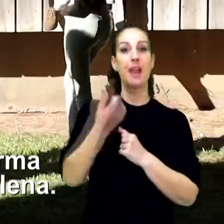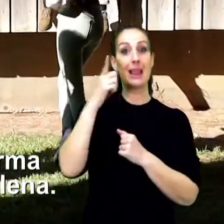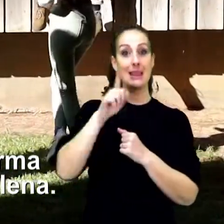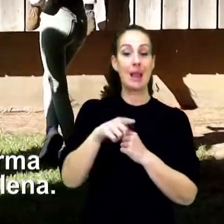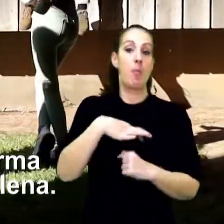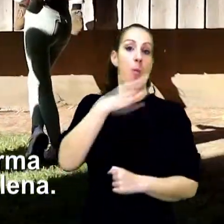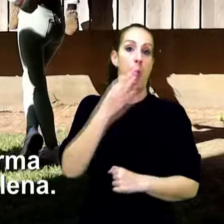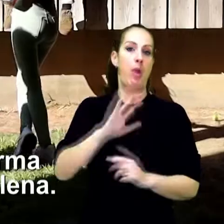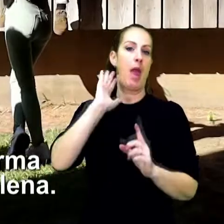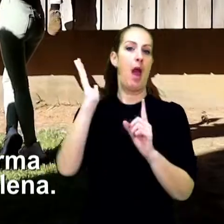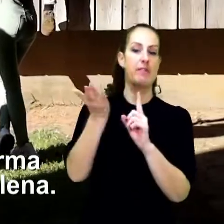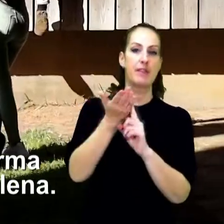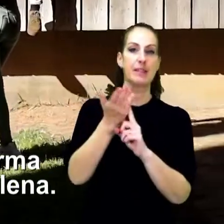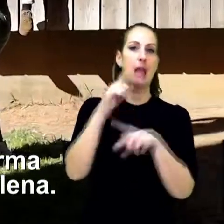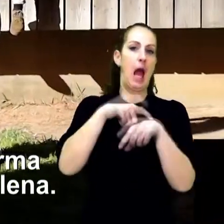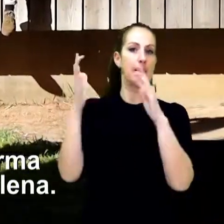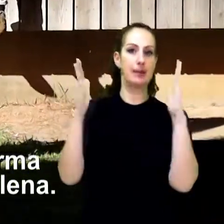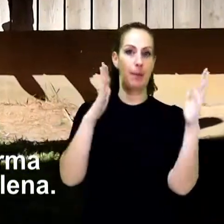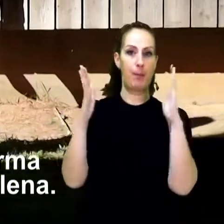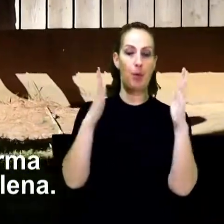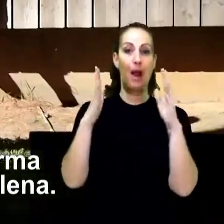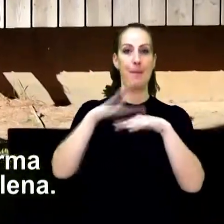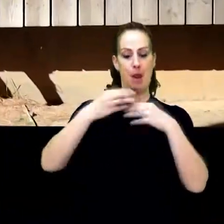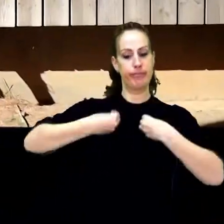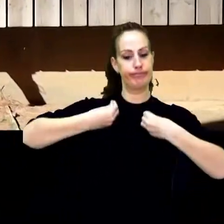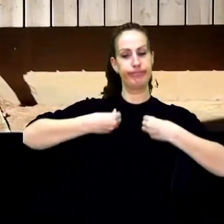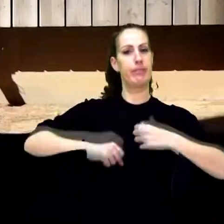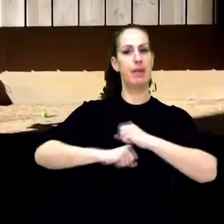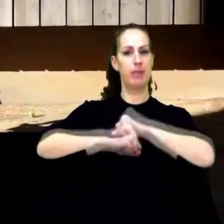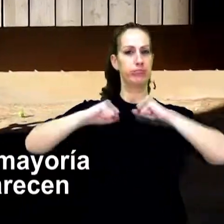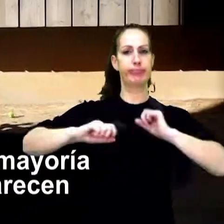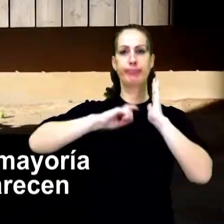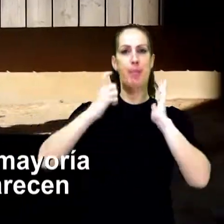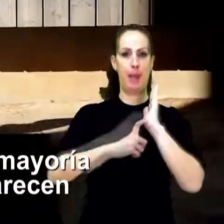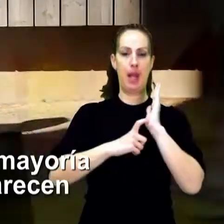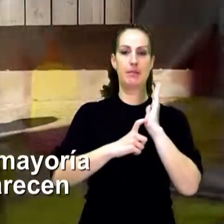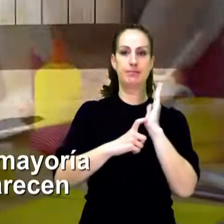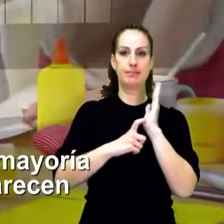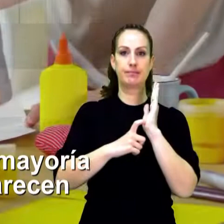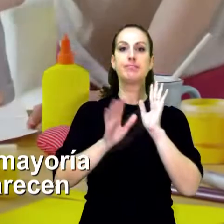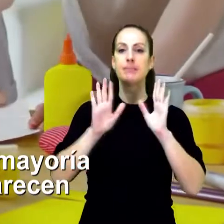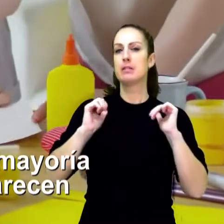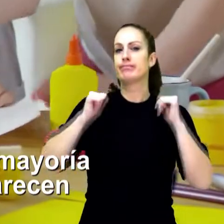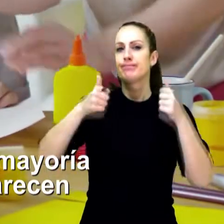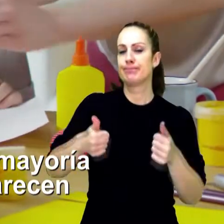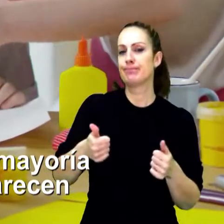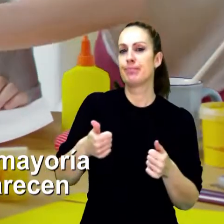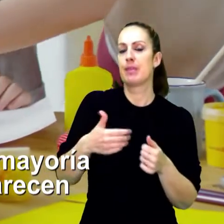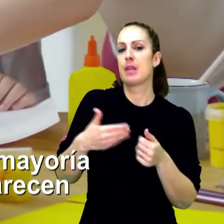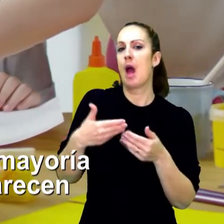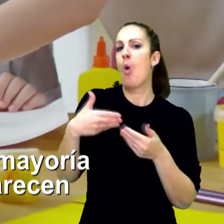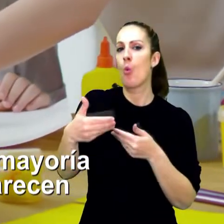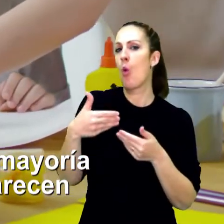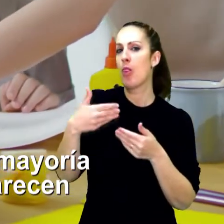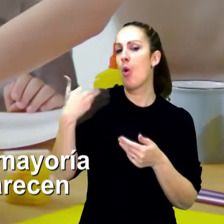muchas veces de forma temporal, en el desarrollo de una vida plena. La mayoría tiene su comienzo antes